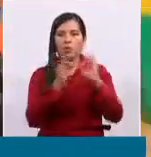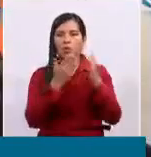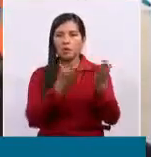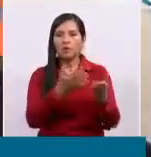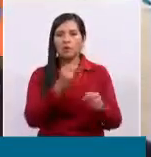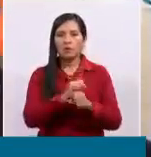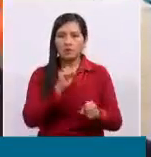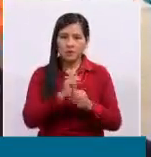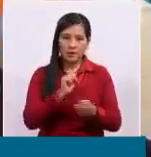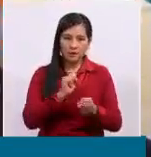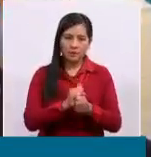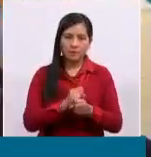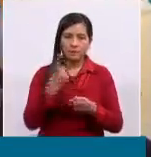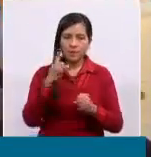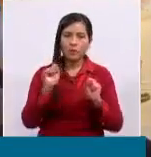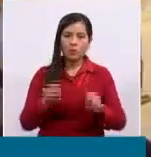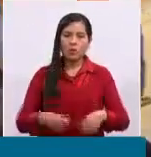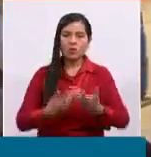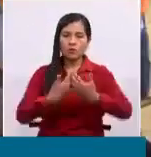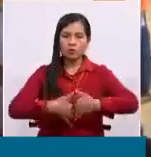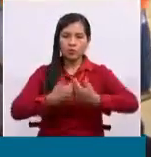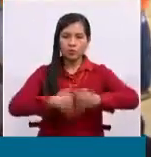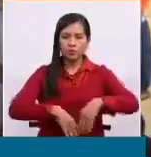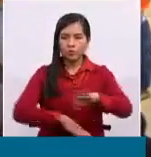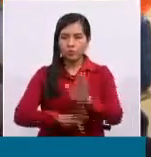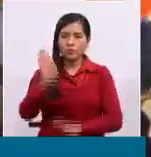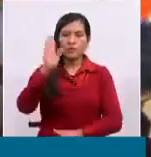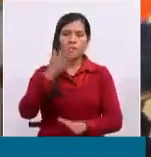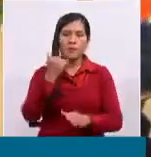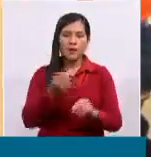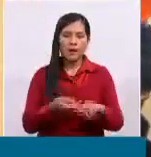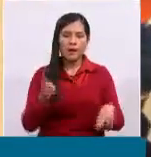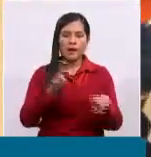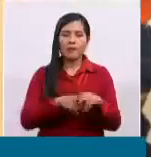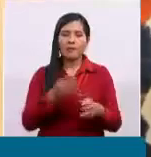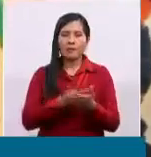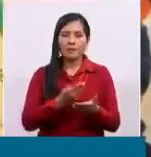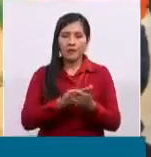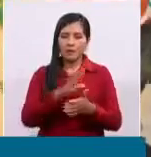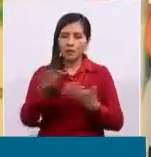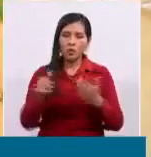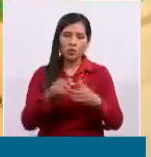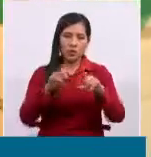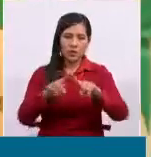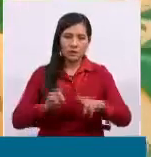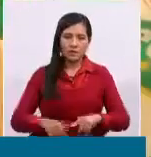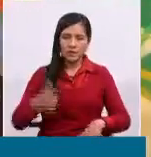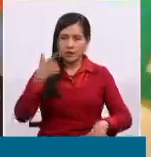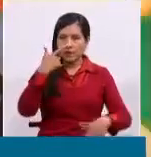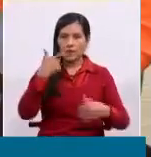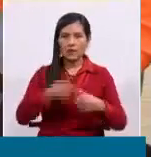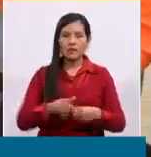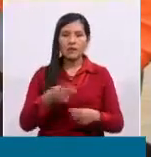para poder lograr la industrialización y generar un valor agregado en todo lo que sería la industria de los hidrocarburos.